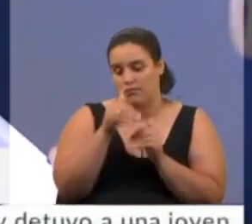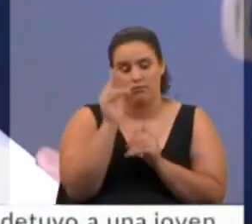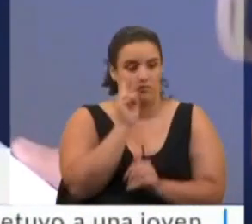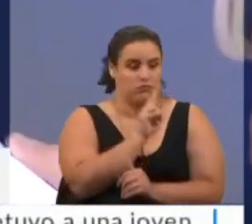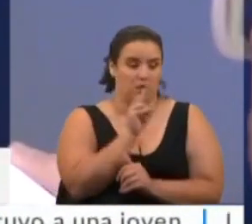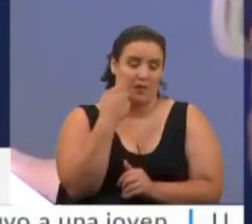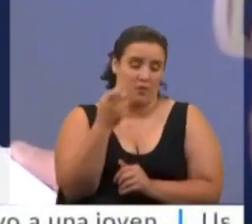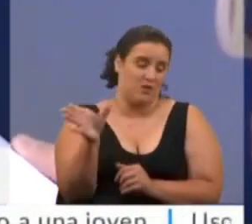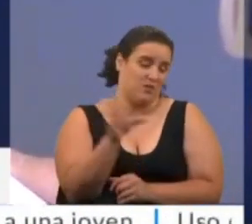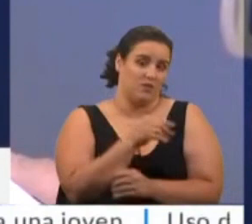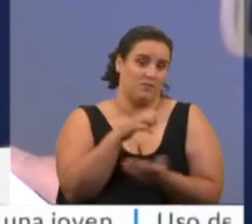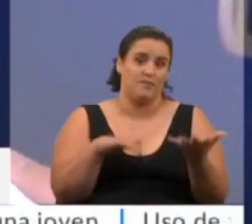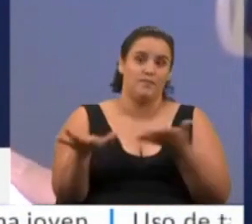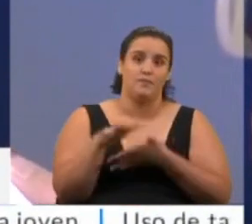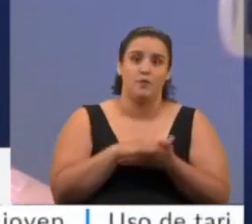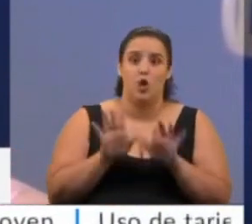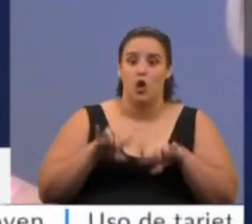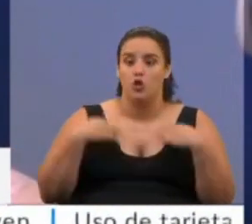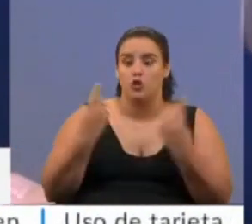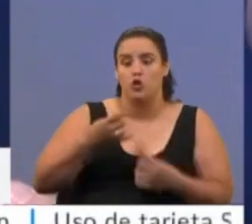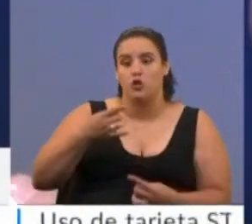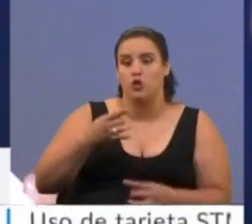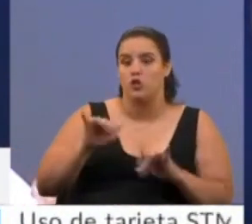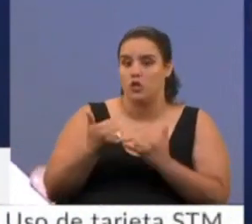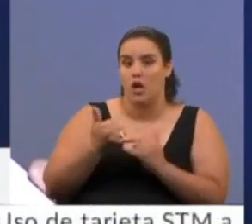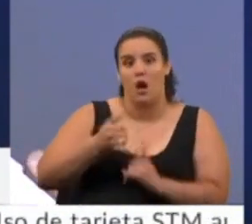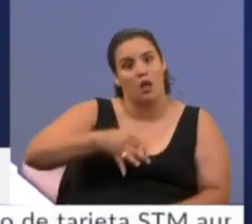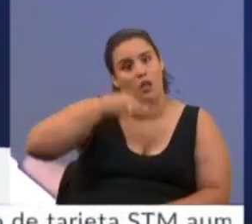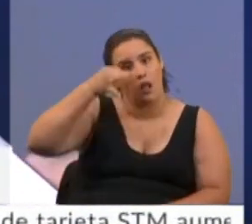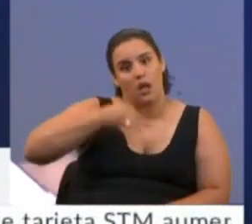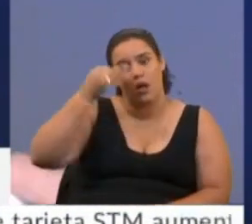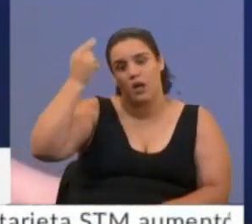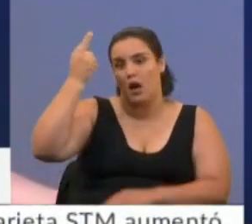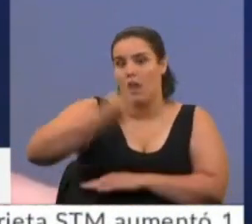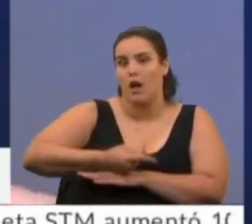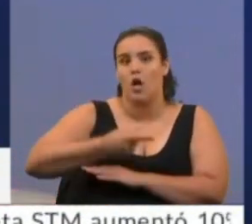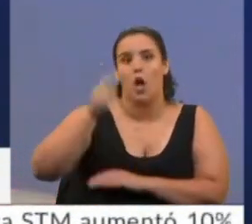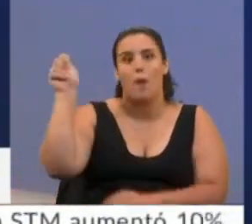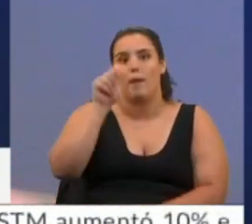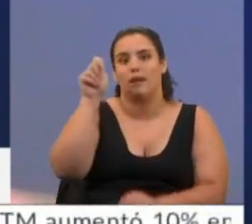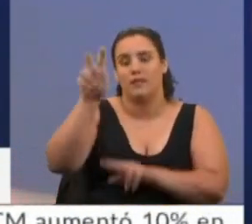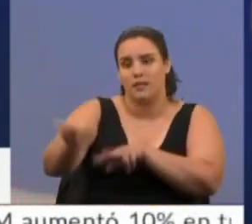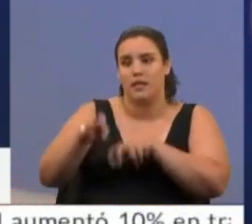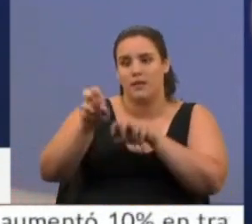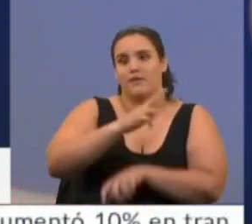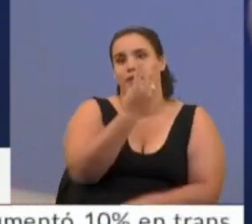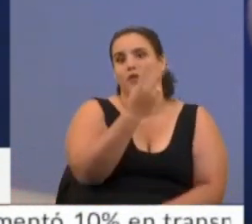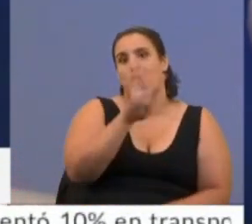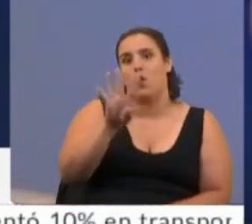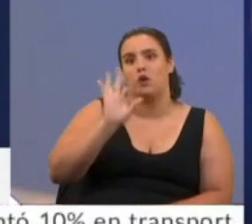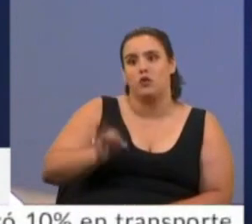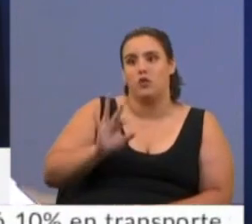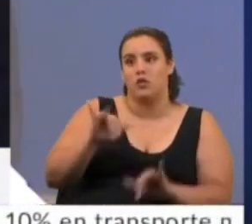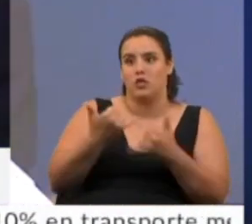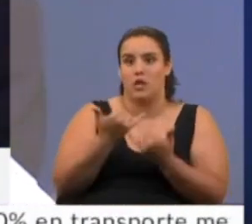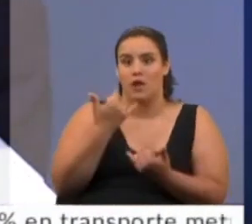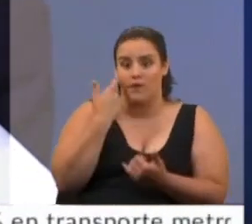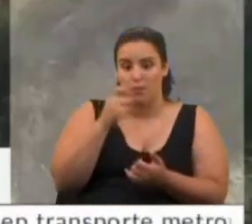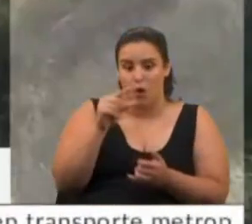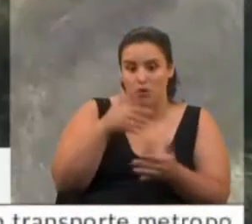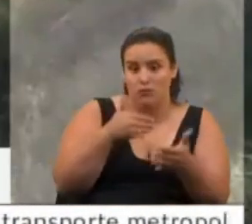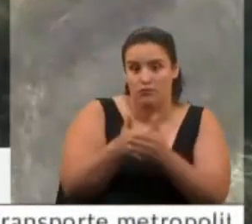ocurriendo. Nosotros declaramos la emergencia agropecuaria el 24 de octubre, es decir, vamos para cumplir los 90